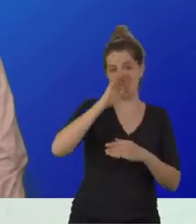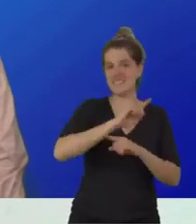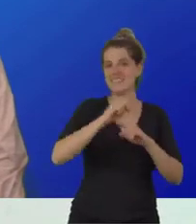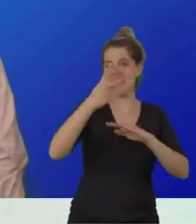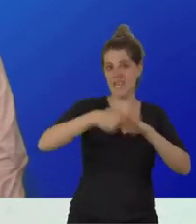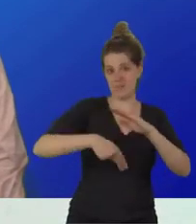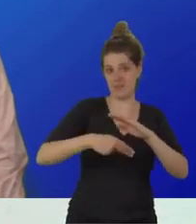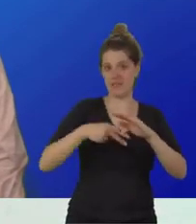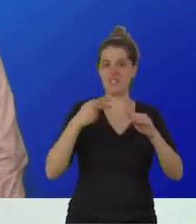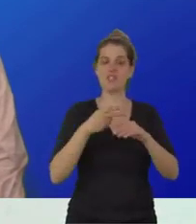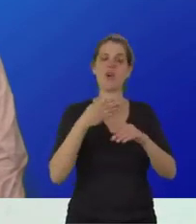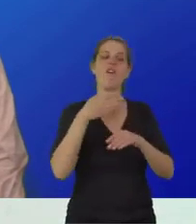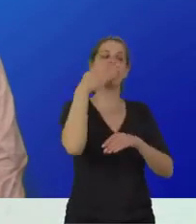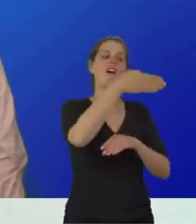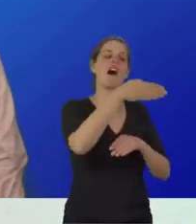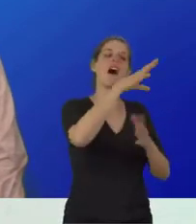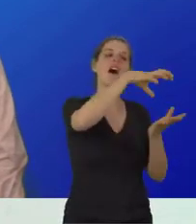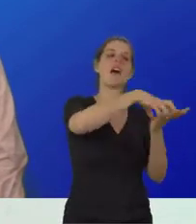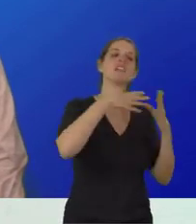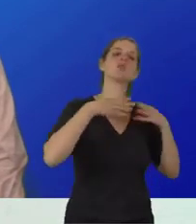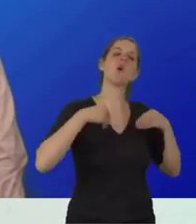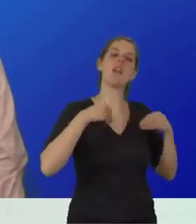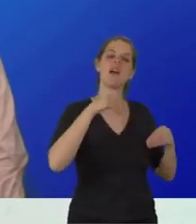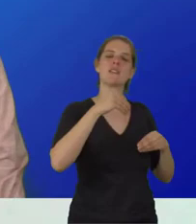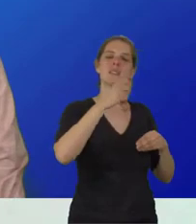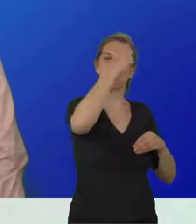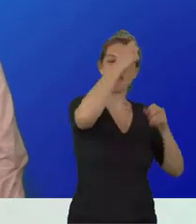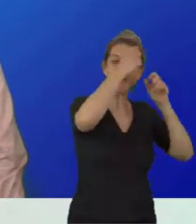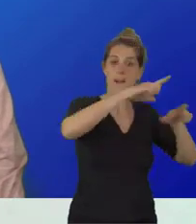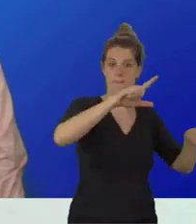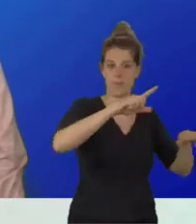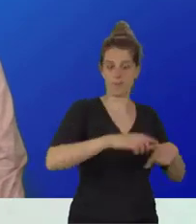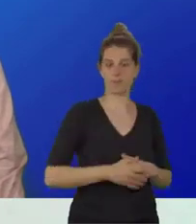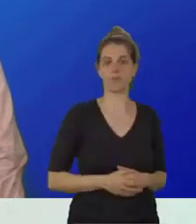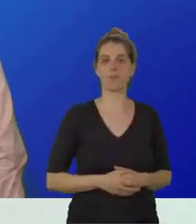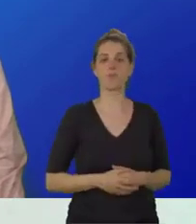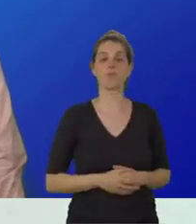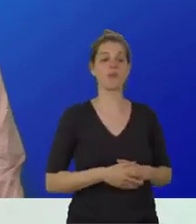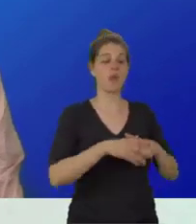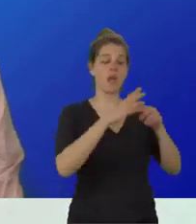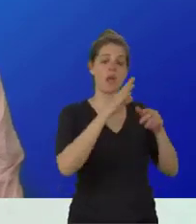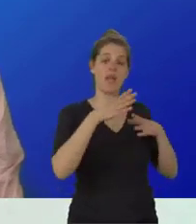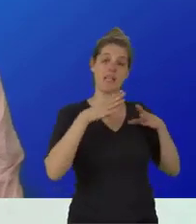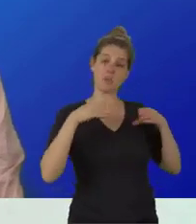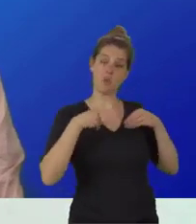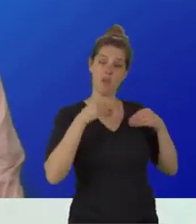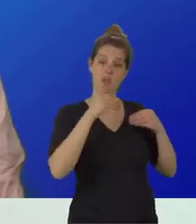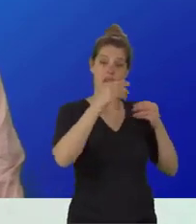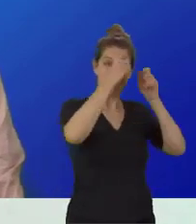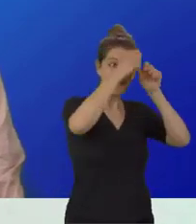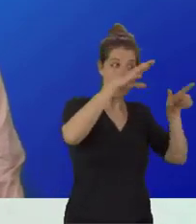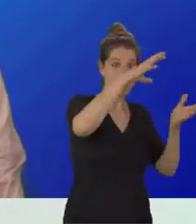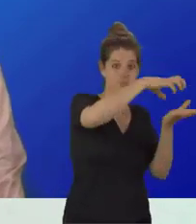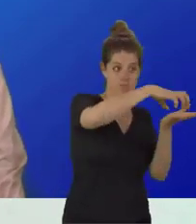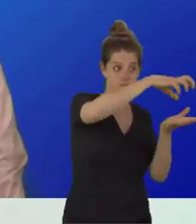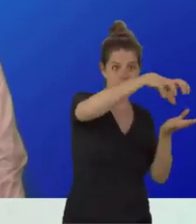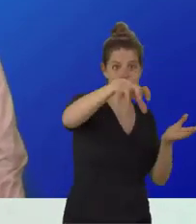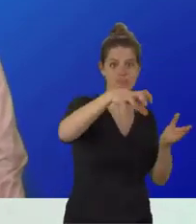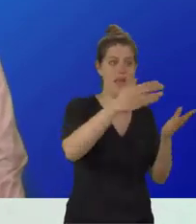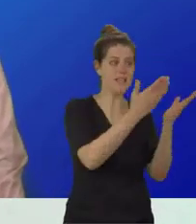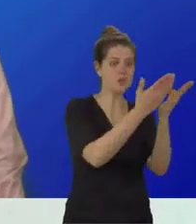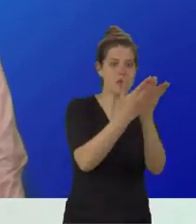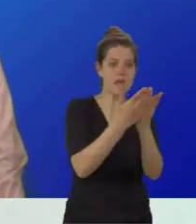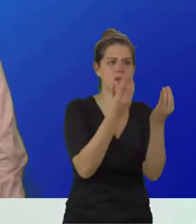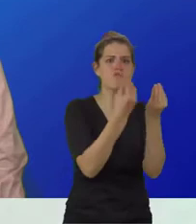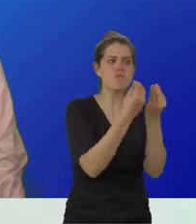Sin Límites que trabaja con las escuelas rurales. En las escuelas rurales, los alumnos de muchas escuelas rurales no estaban